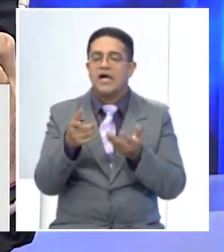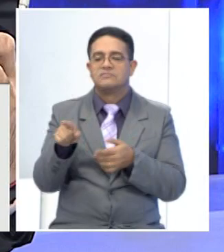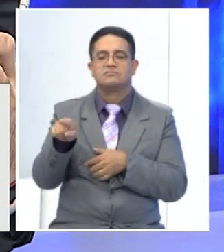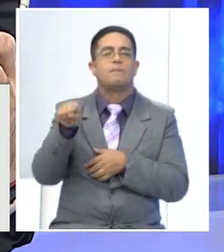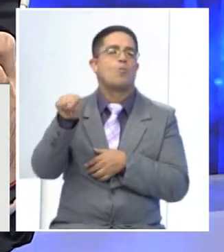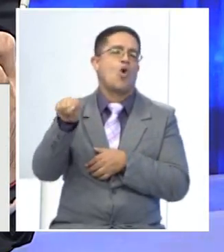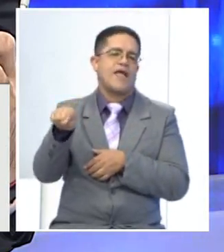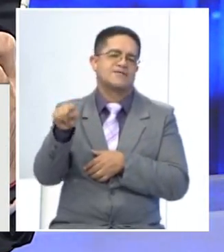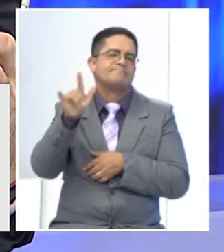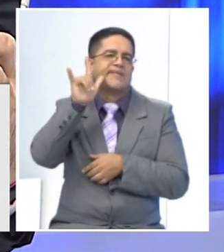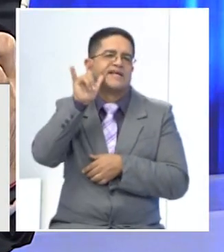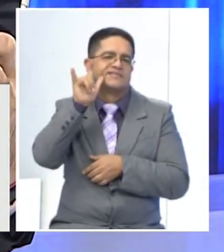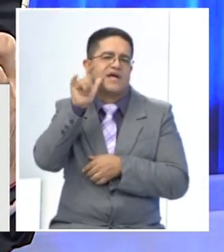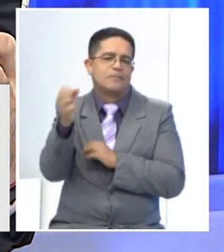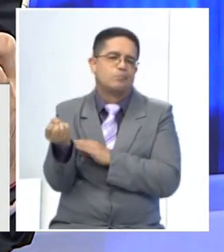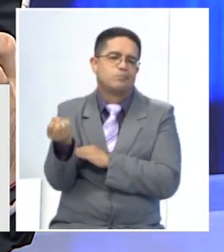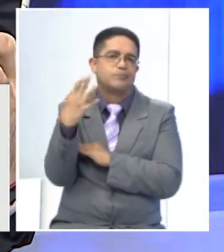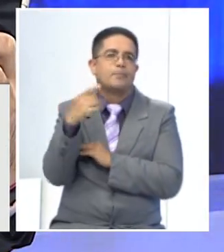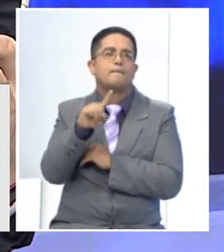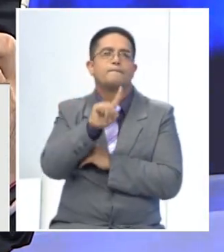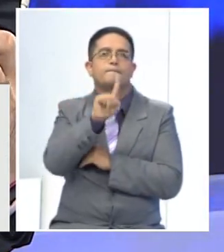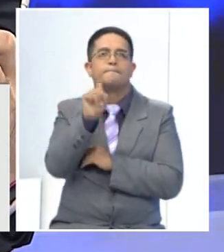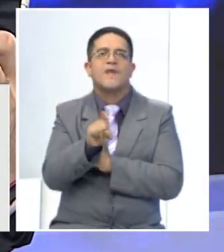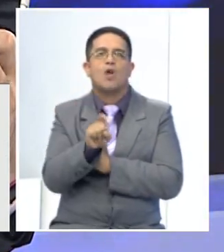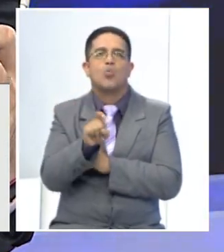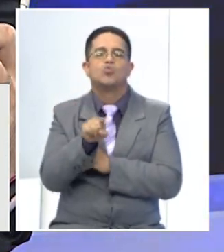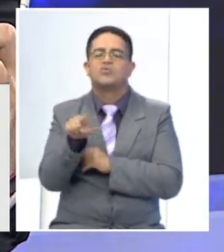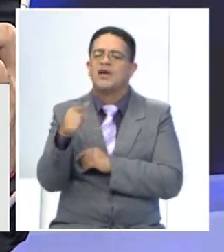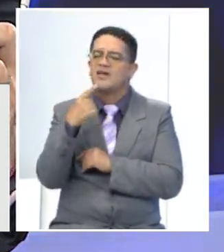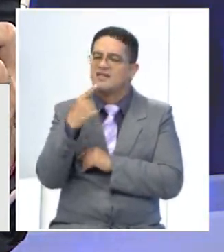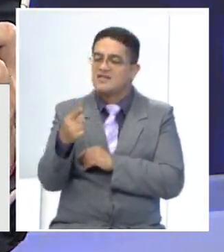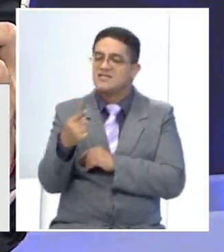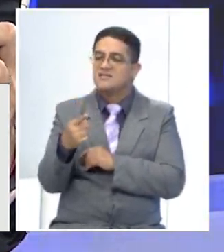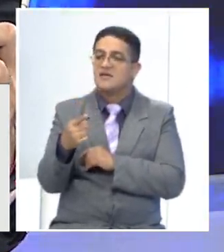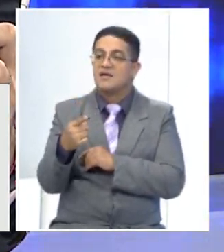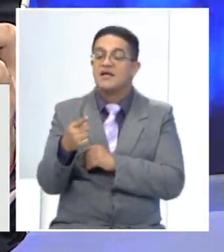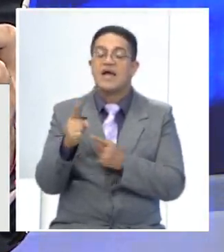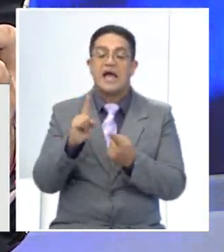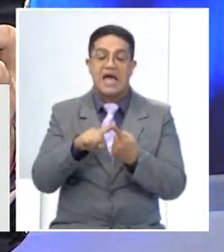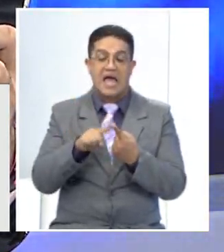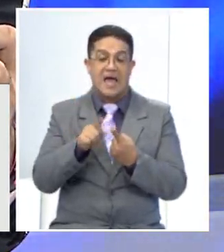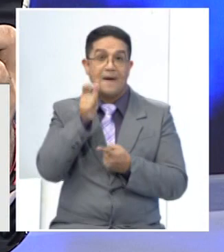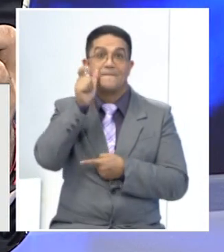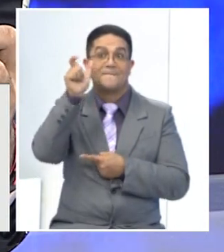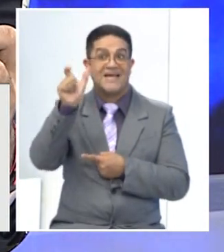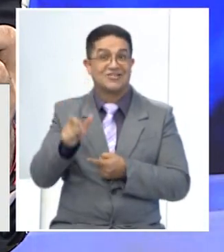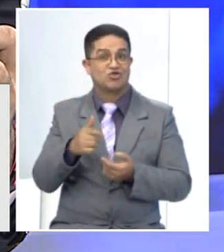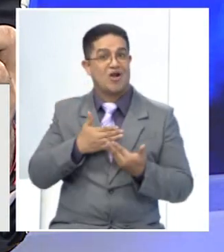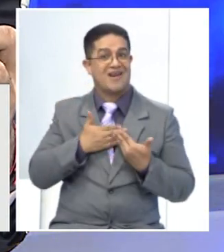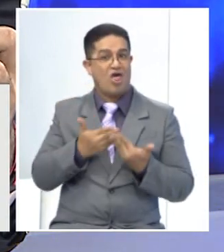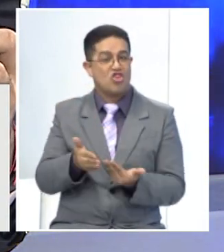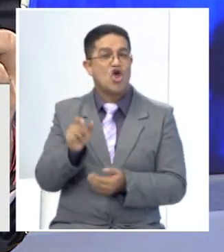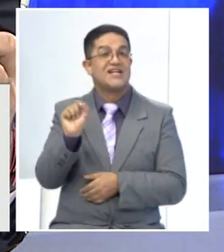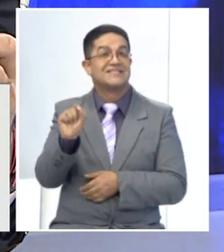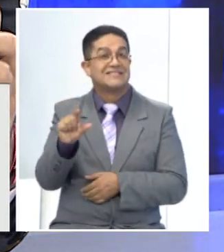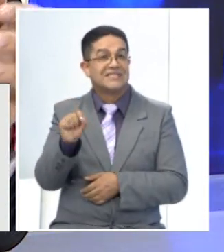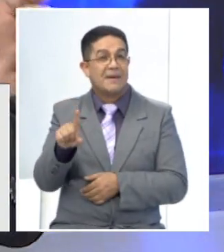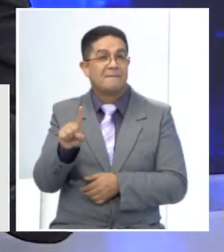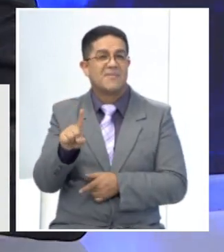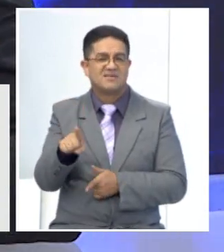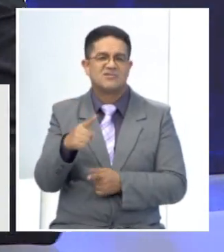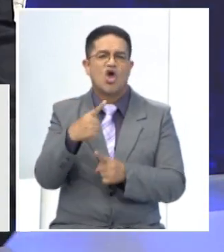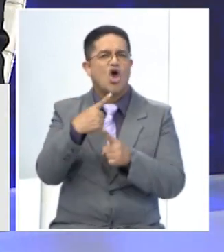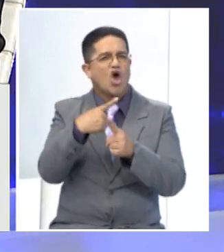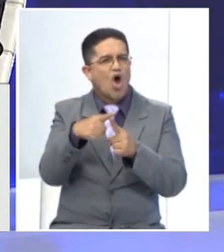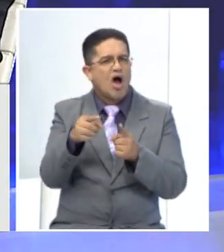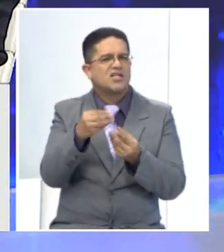hace llegar un comentario la señora María Polanco y ella dice, aparte del donante de semen, ¿qué otros tratamientos hay